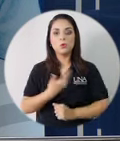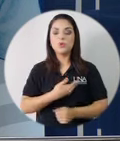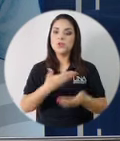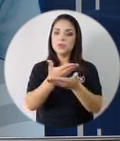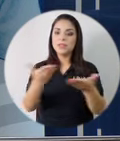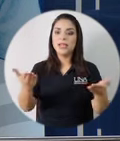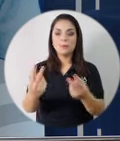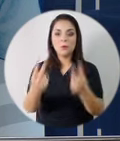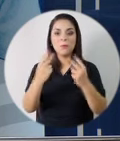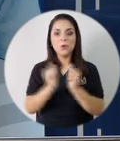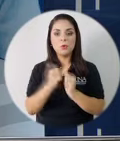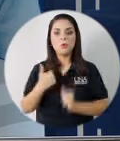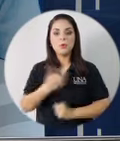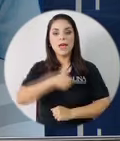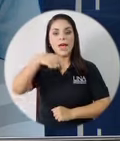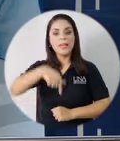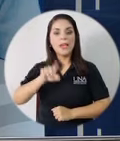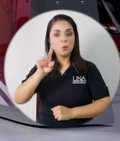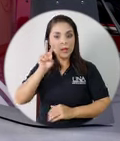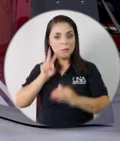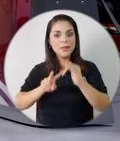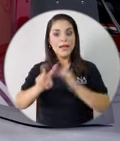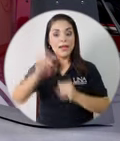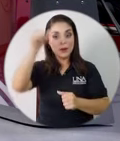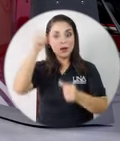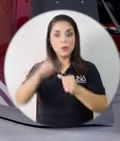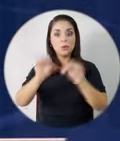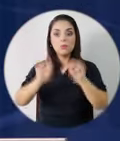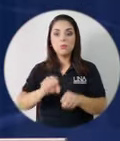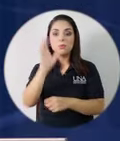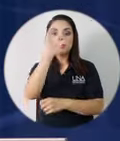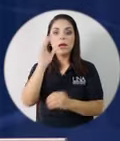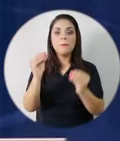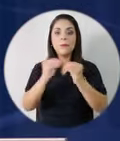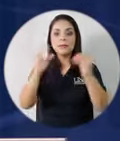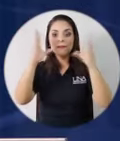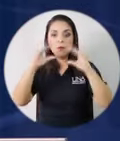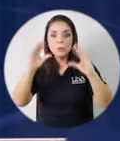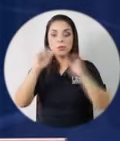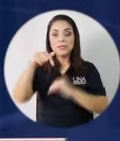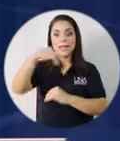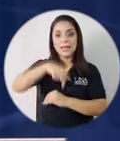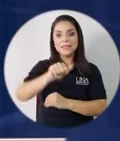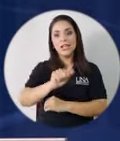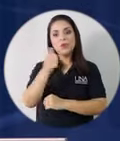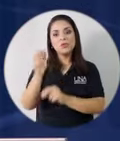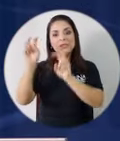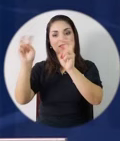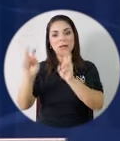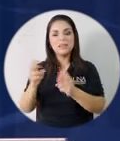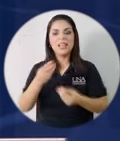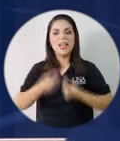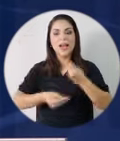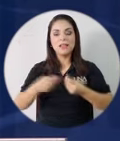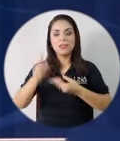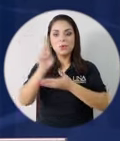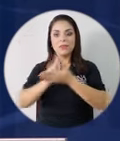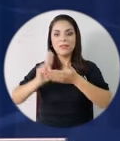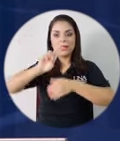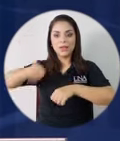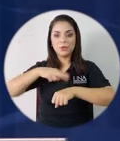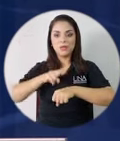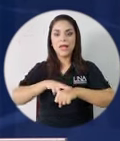gracias, Alberto, por estar con nosotros, y a ustedes por estar con nosotros aquí en Una Mirada. Le recordamos que puede buscar más información sobre este y